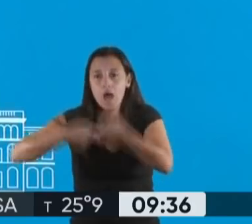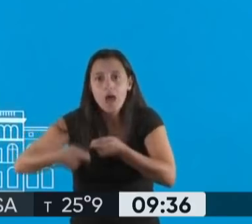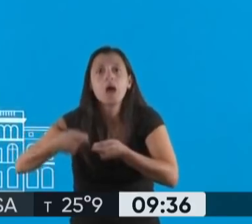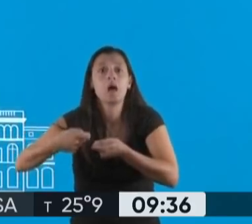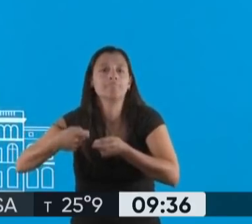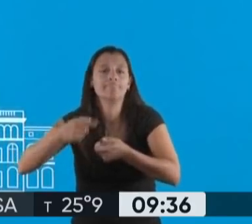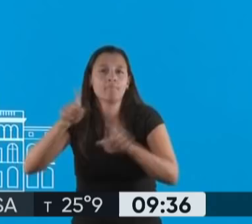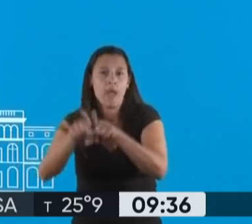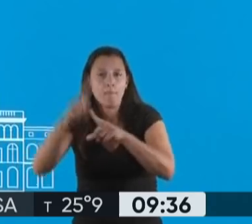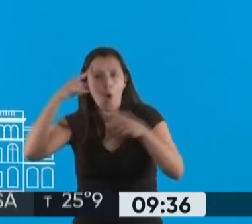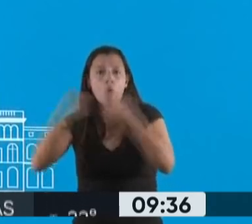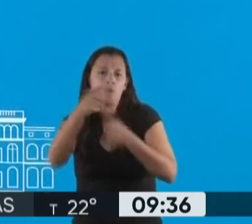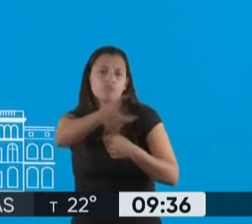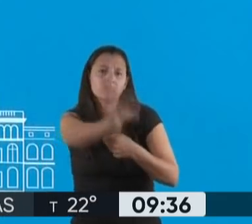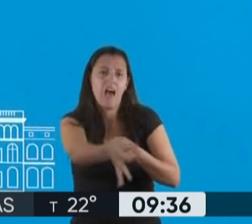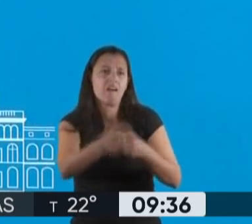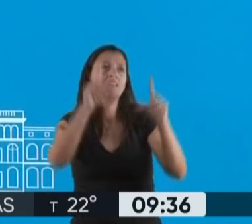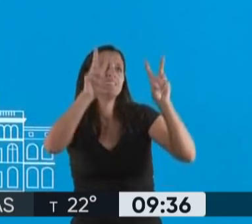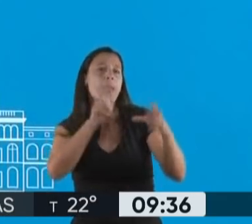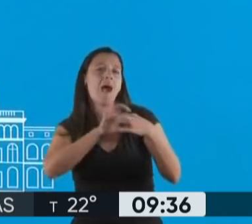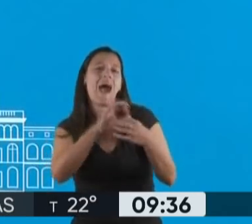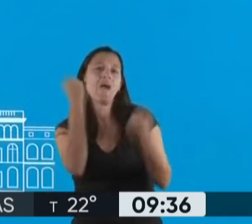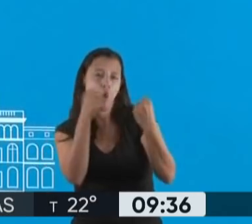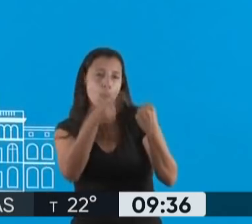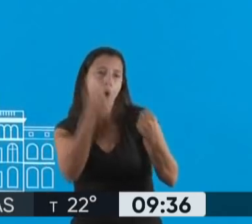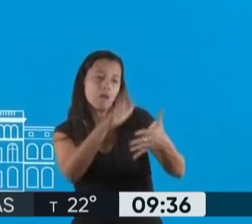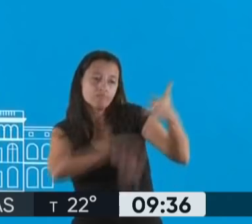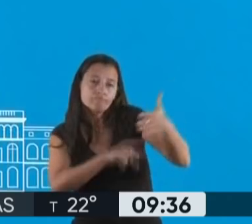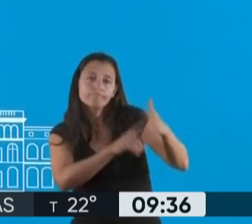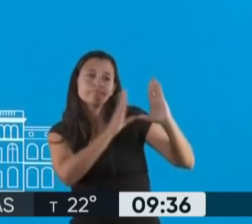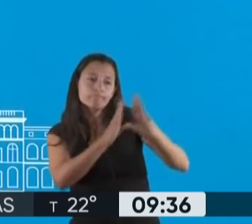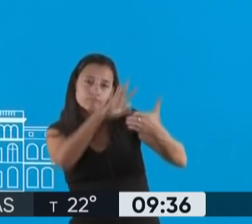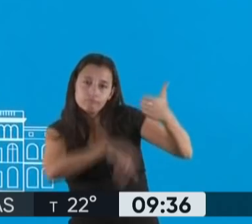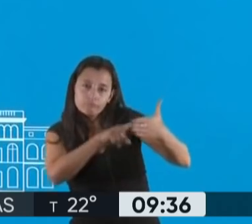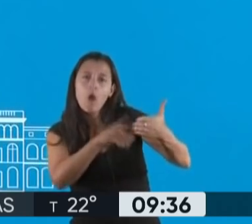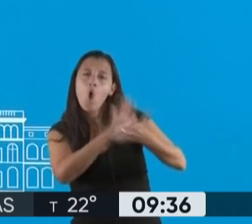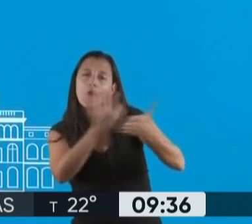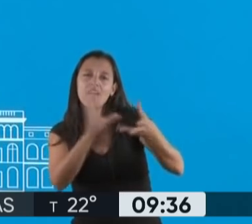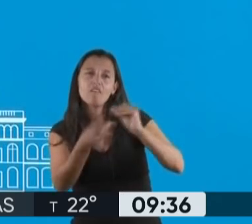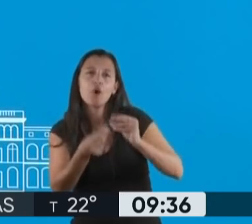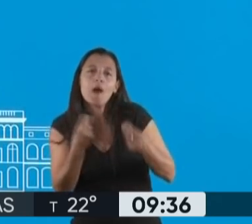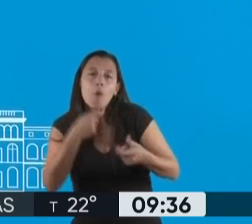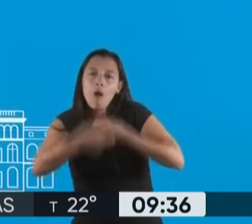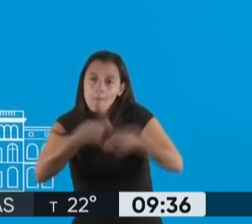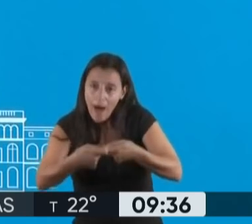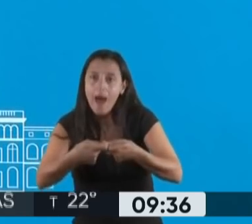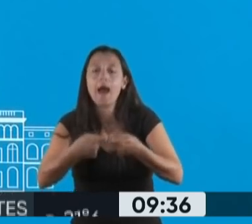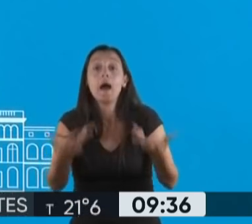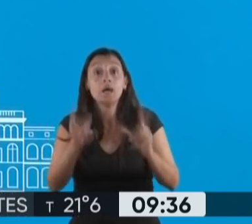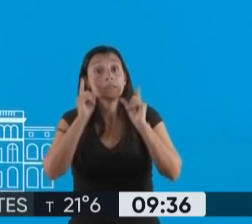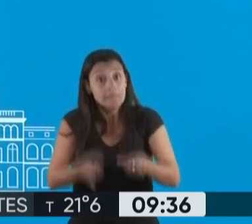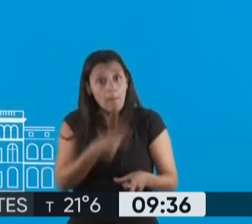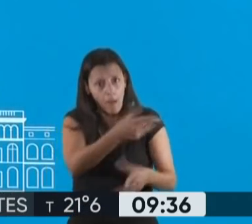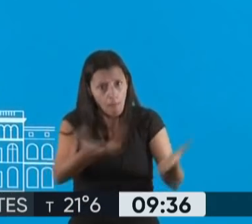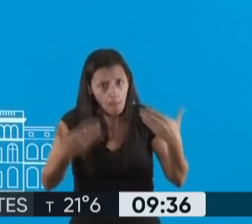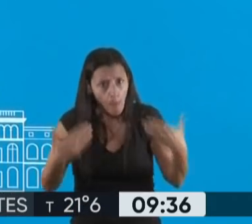conoce de estos temas económicos, la tablita, digamos, de refinanciación y de desembolsos, y faculta, en